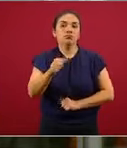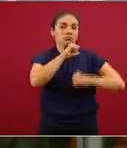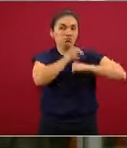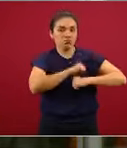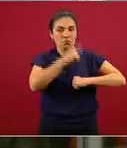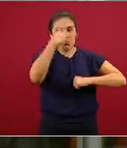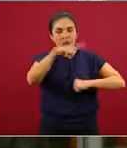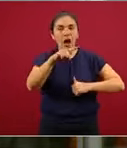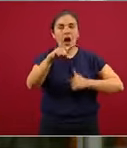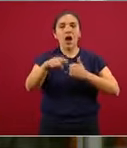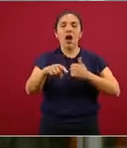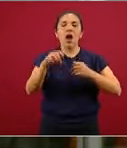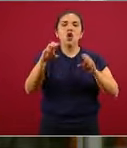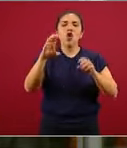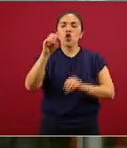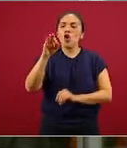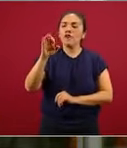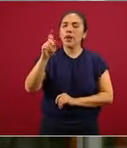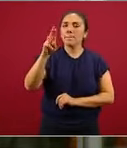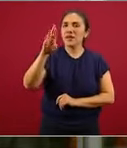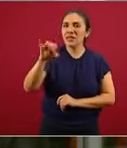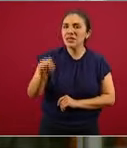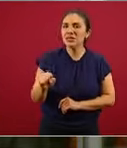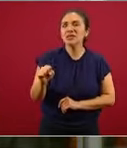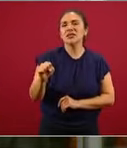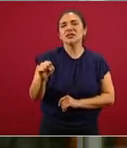encargado de despacho de COFEPRIS